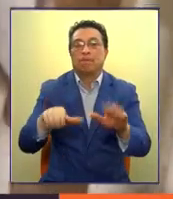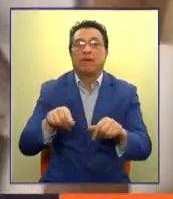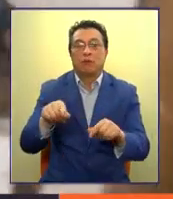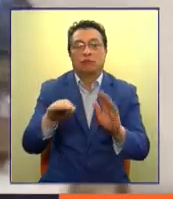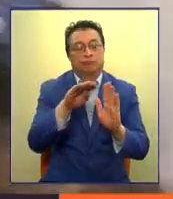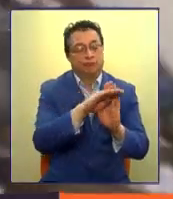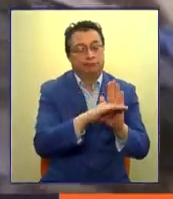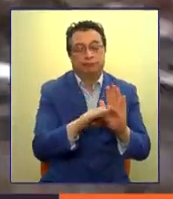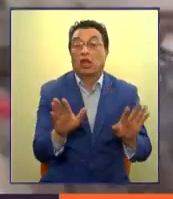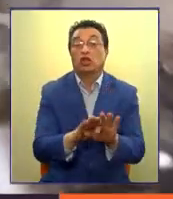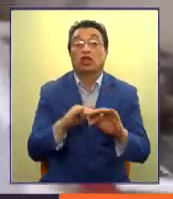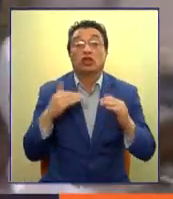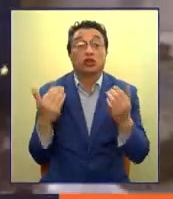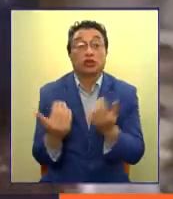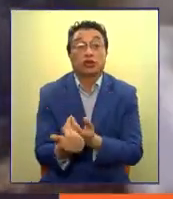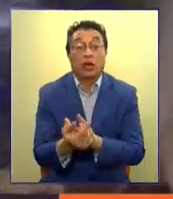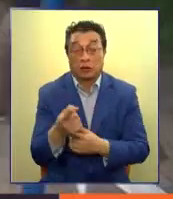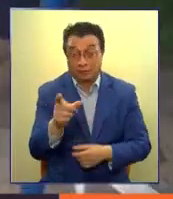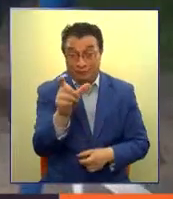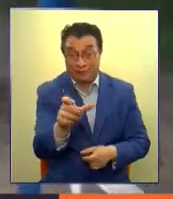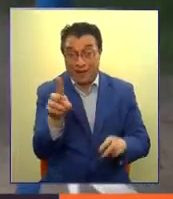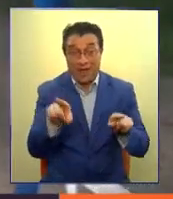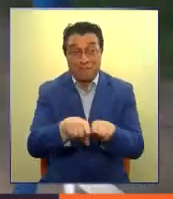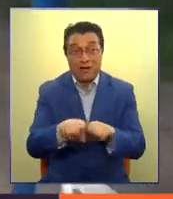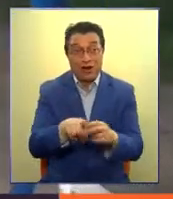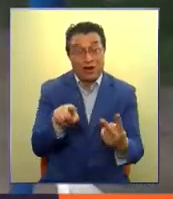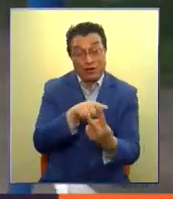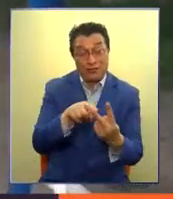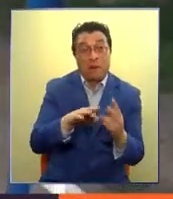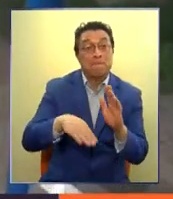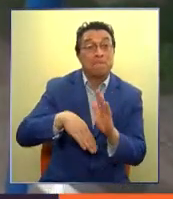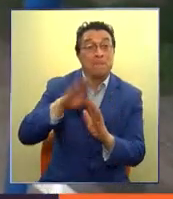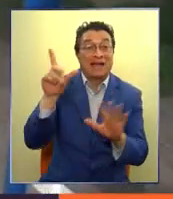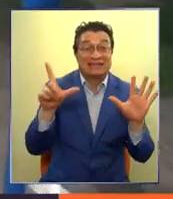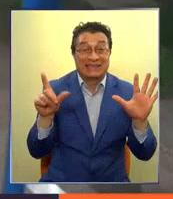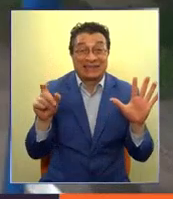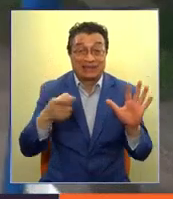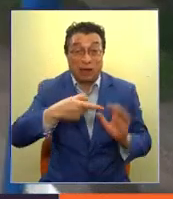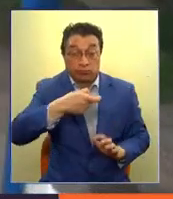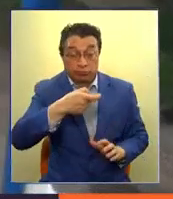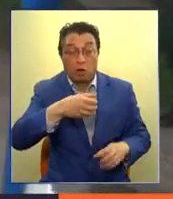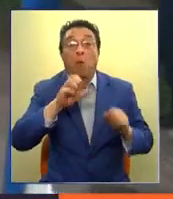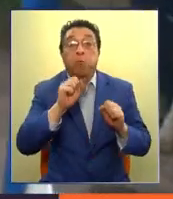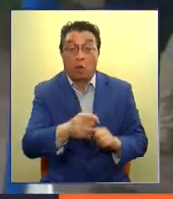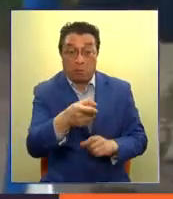En total, en poder de los hermanos se encontraron más de 70 armas aptas para